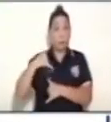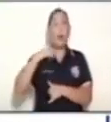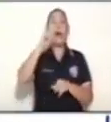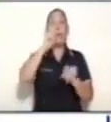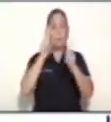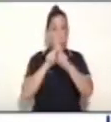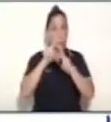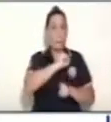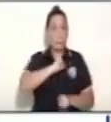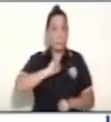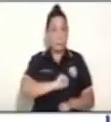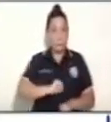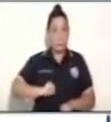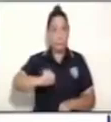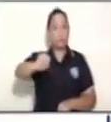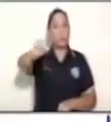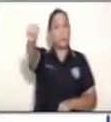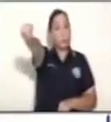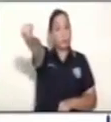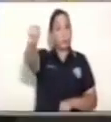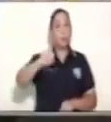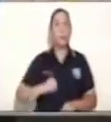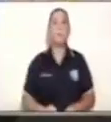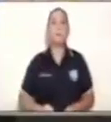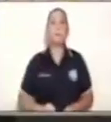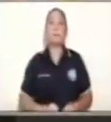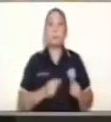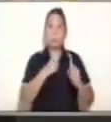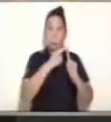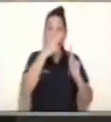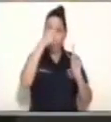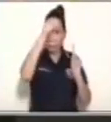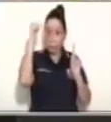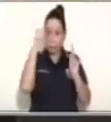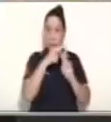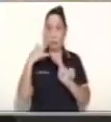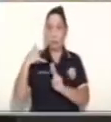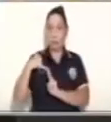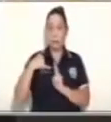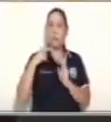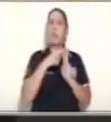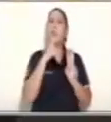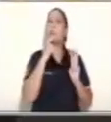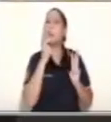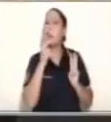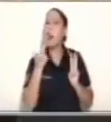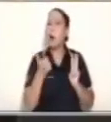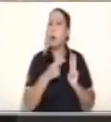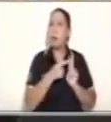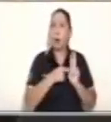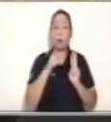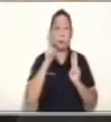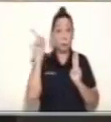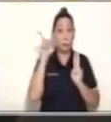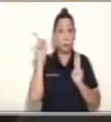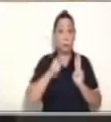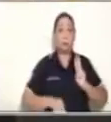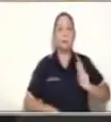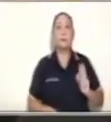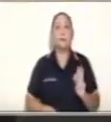Seguimos con nuestra historia y dentro de estos superhéroes tenemos también